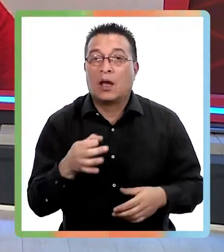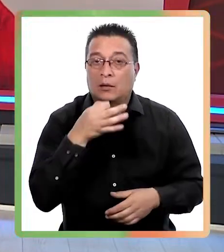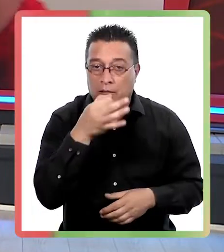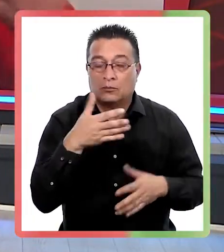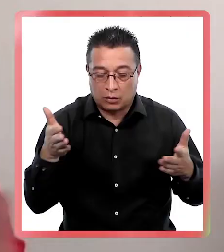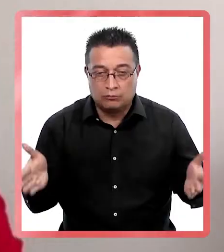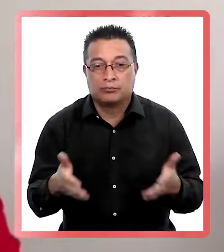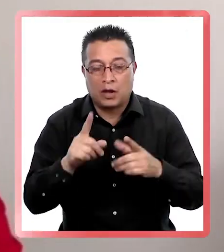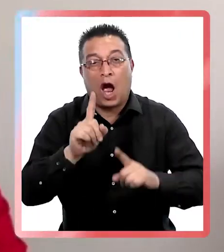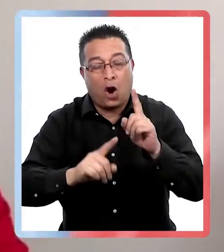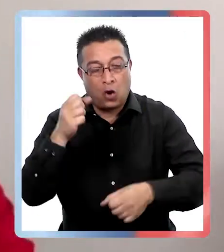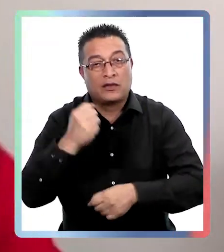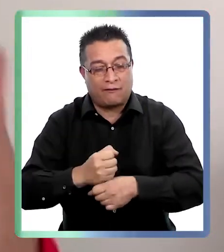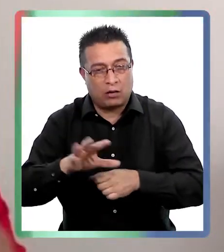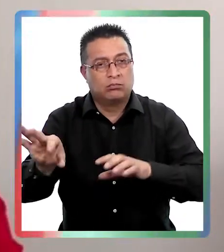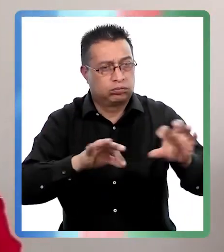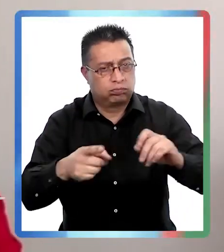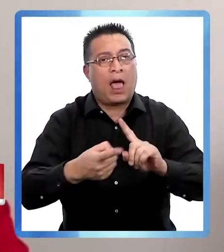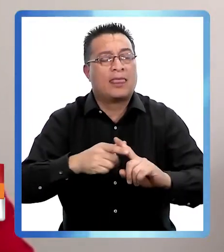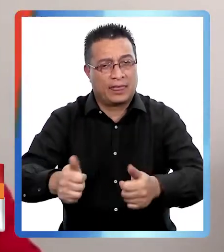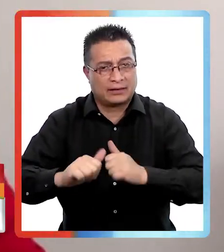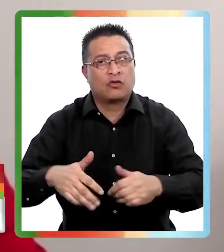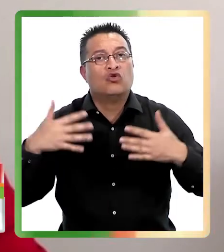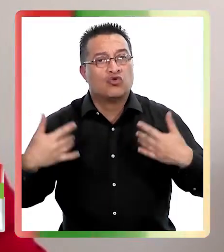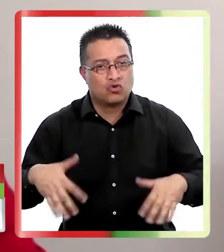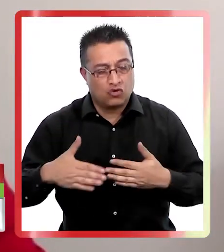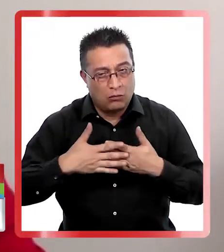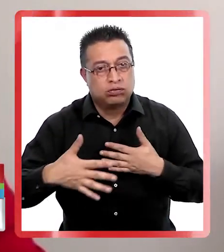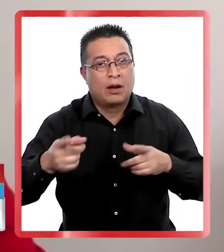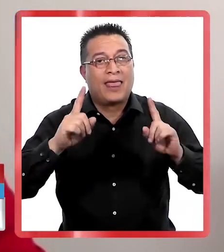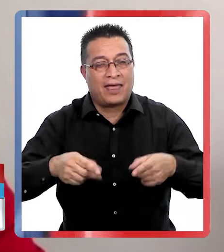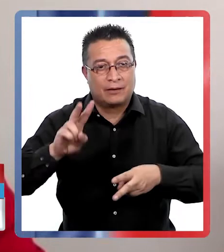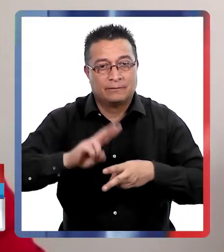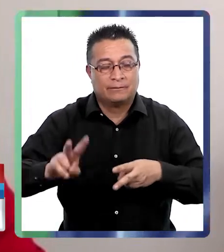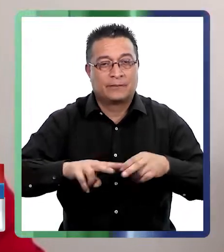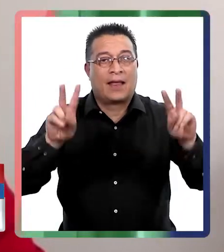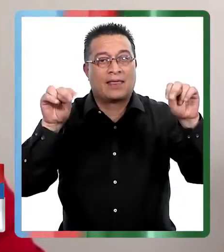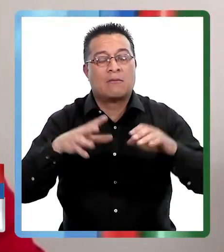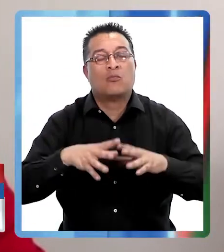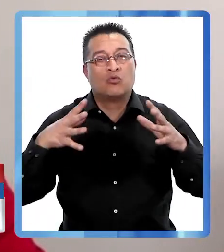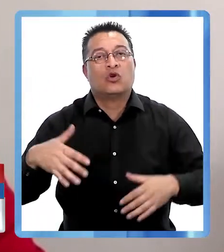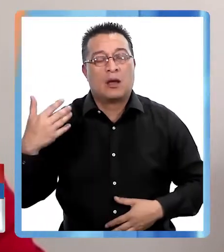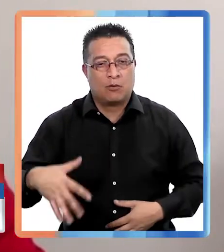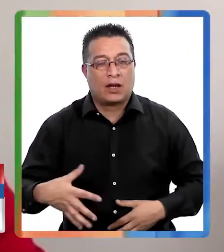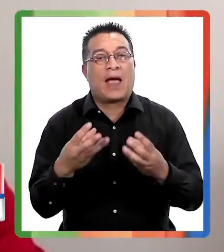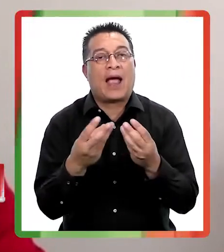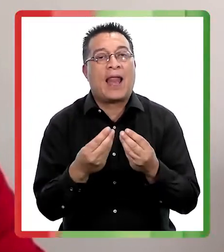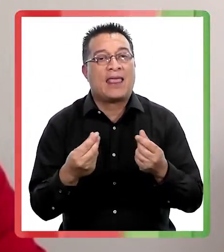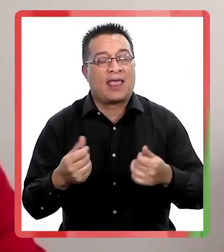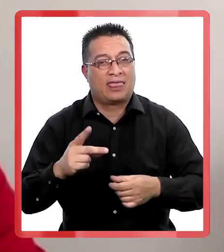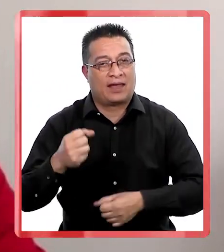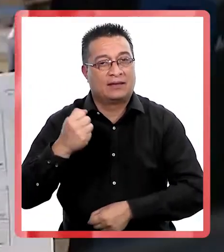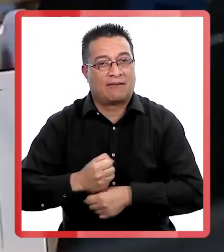que se han ido recuperando algunos empleos y nos queda un desafío grande por delante, tenemos que resolver un tema muy fundamental, que es de la calidad del empleo